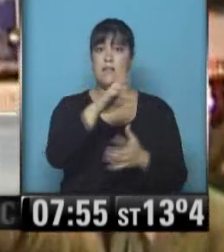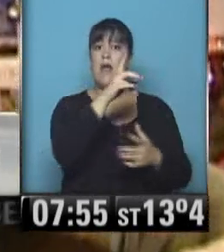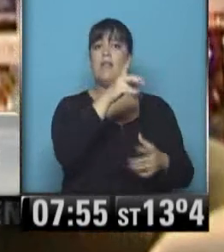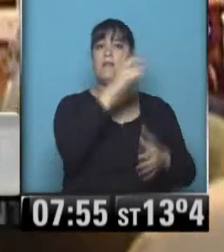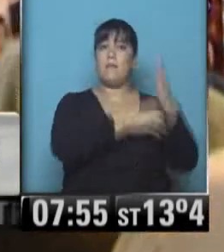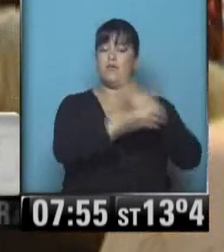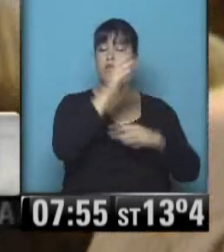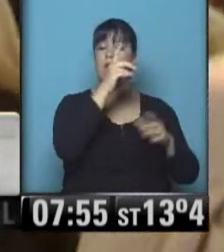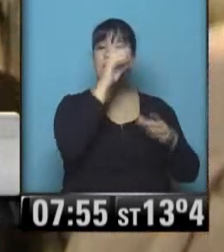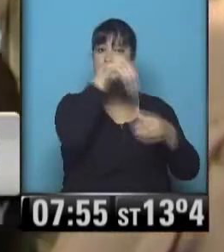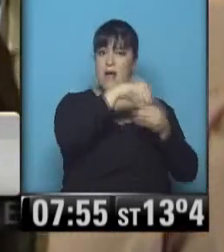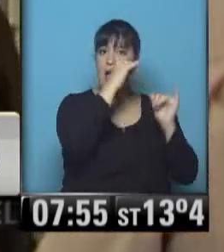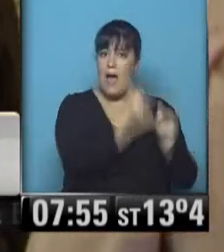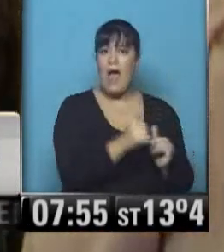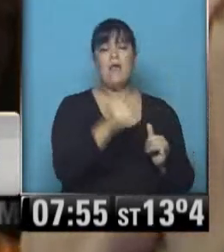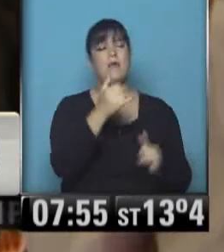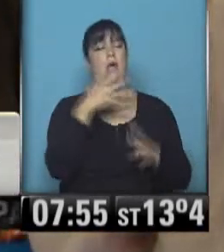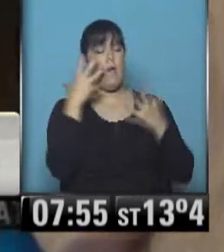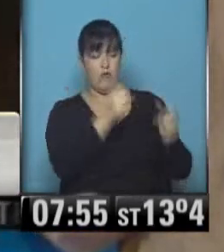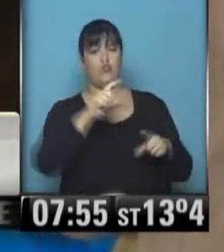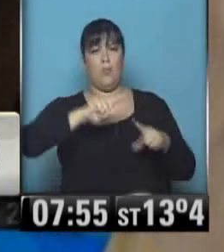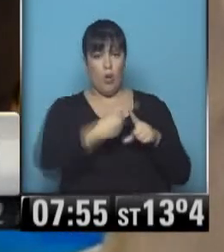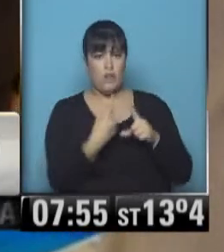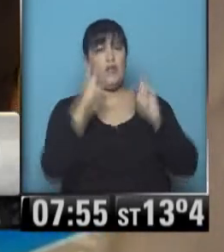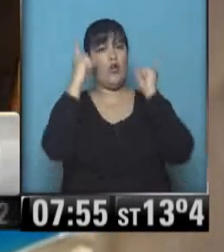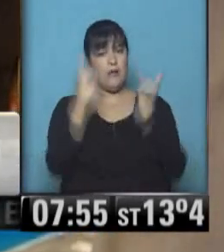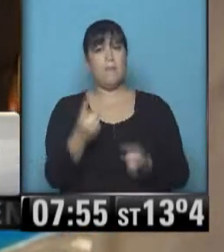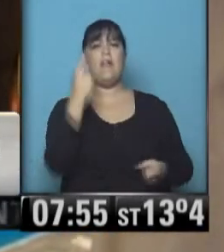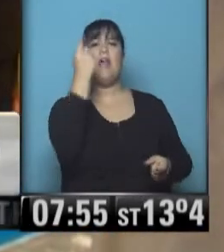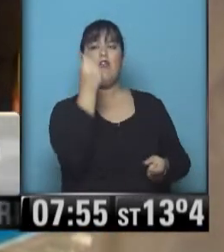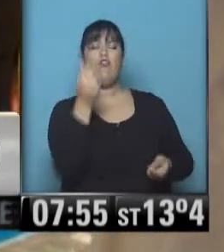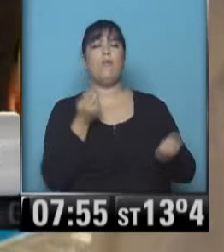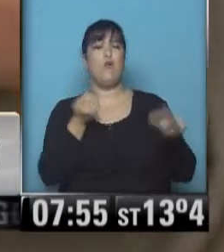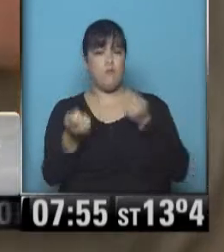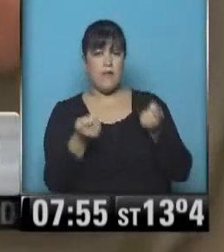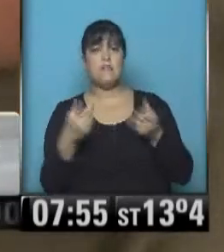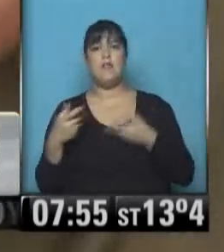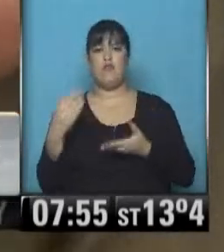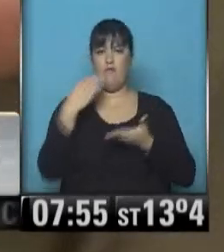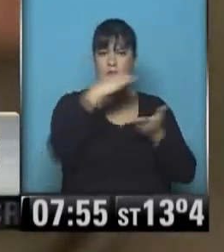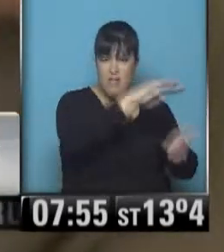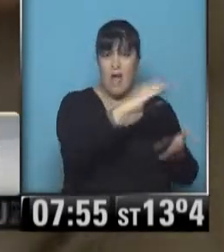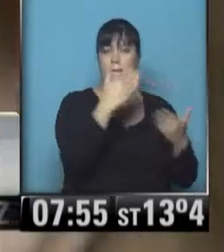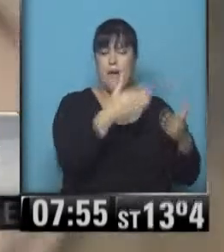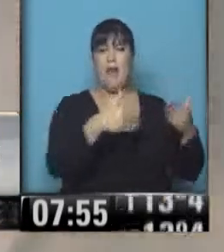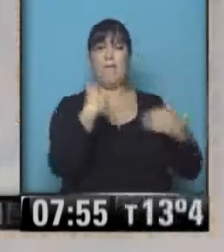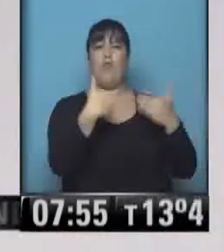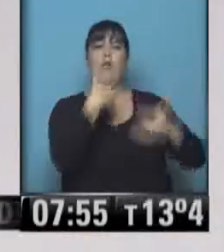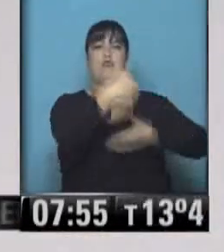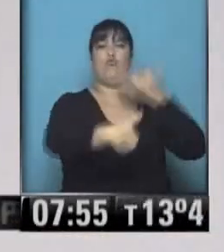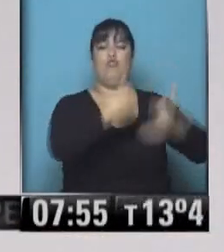solamente político, sino también económico y financiero para llevar adelante esos proyectos.